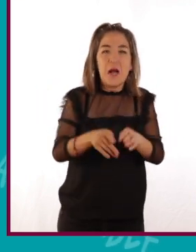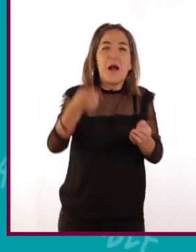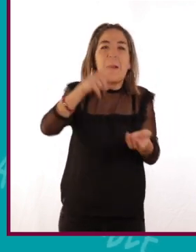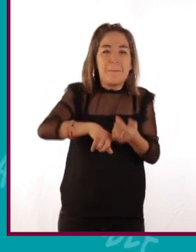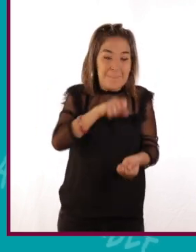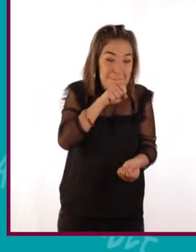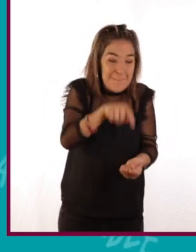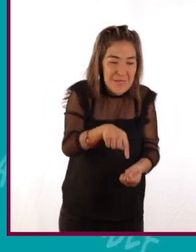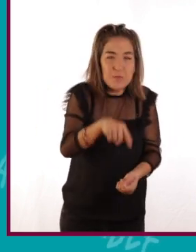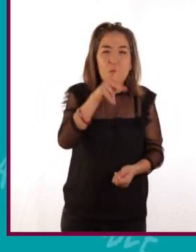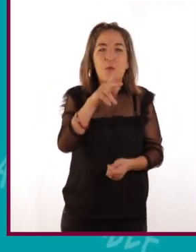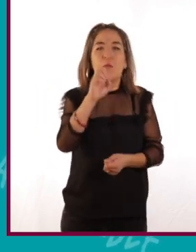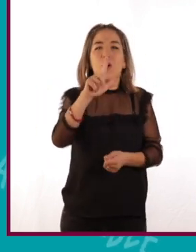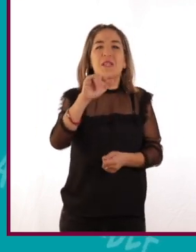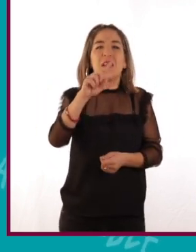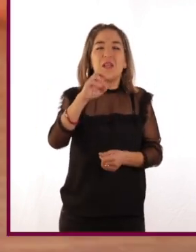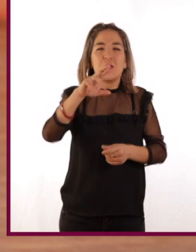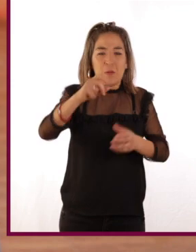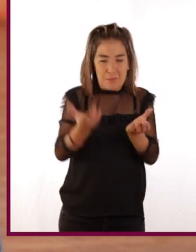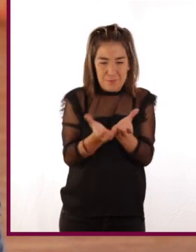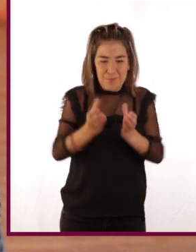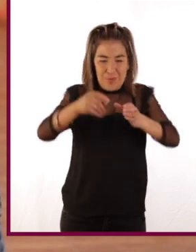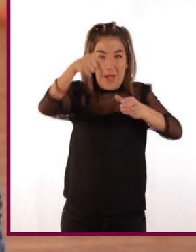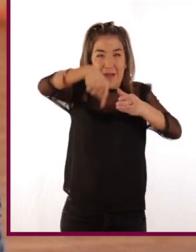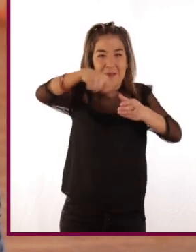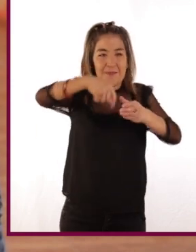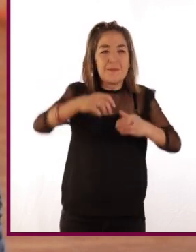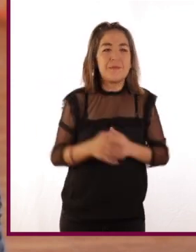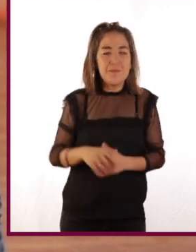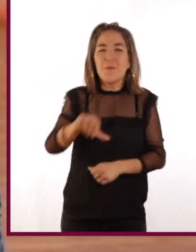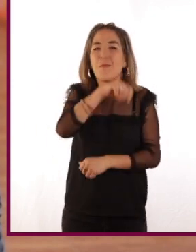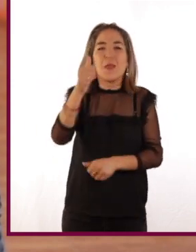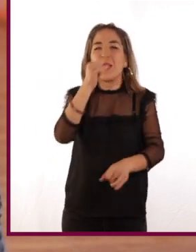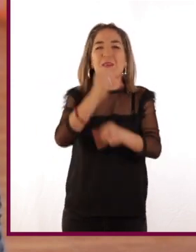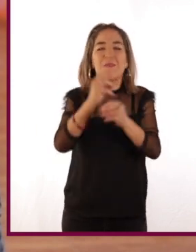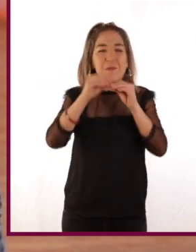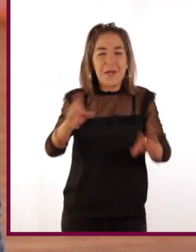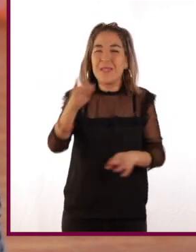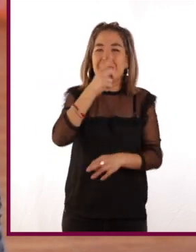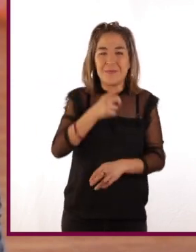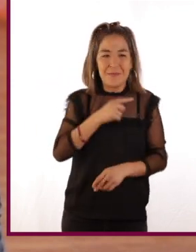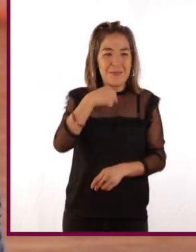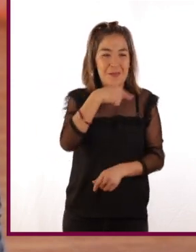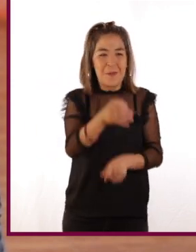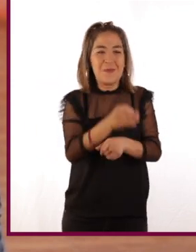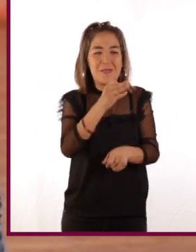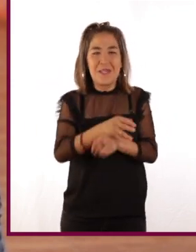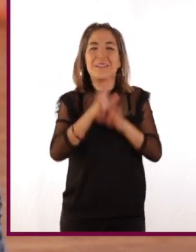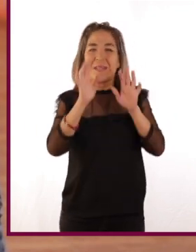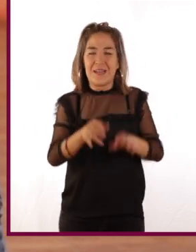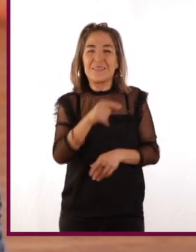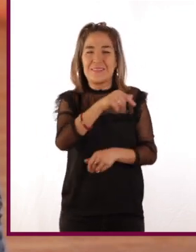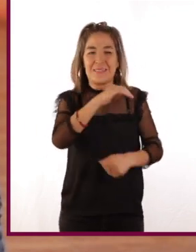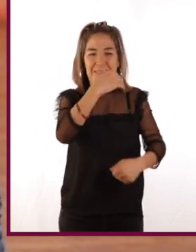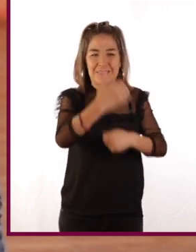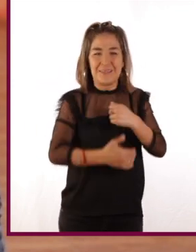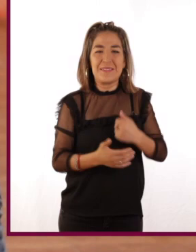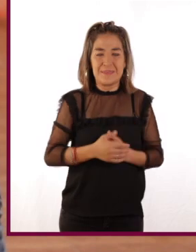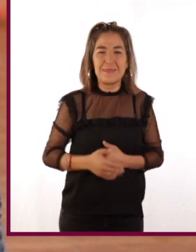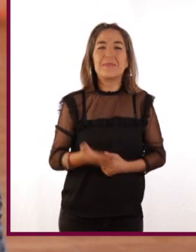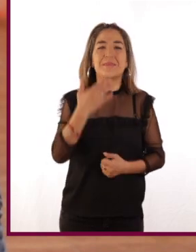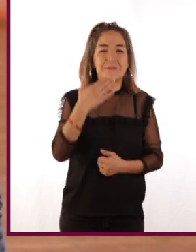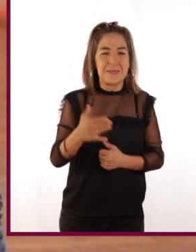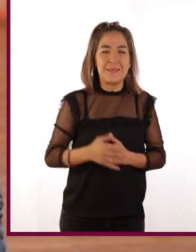que los une está dentro del poliedro. Ok. ¿Y qué más? Dime otro dato así sabrosón porque ya casi acabo de despegar